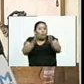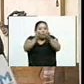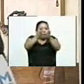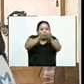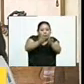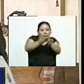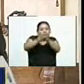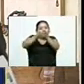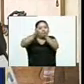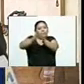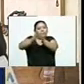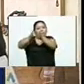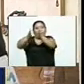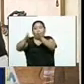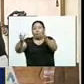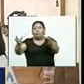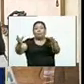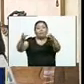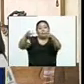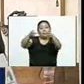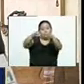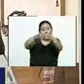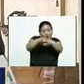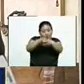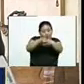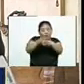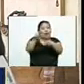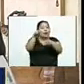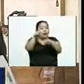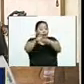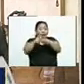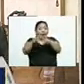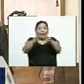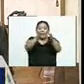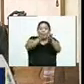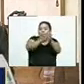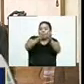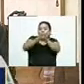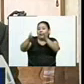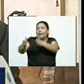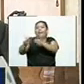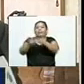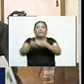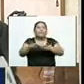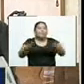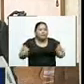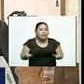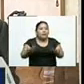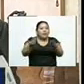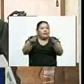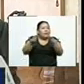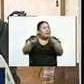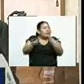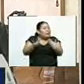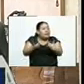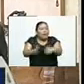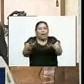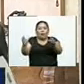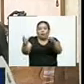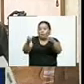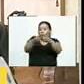y Millennial y generación Centennial son las generaciones disruptivas, son generaciones ya casi completamente